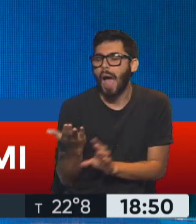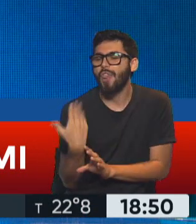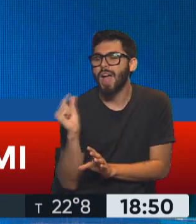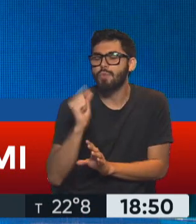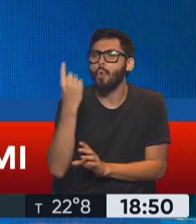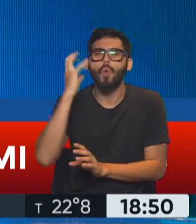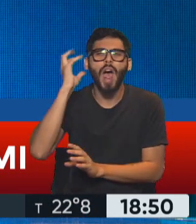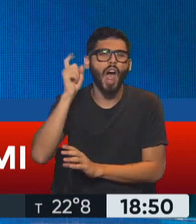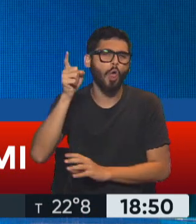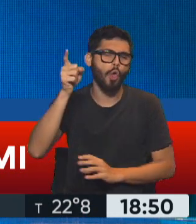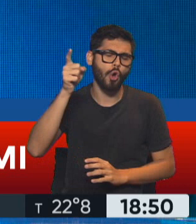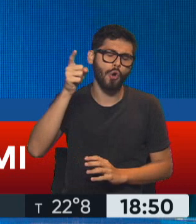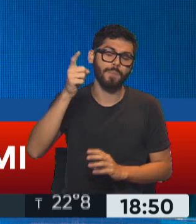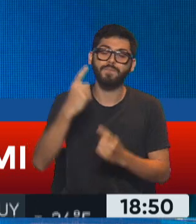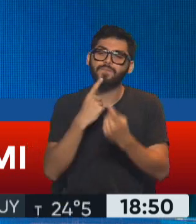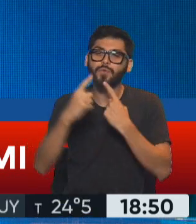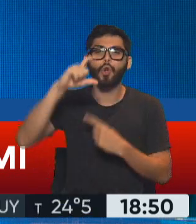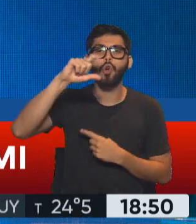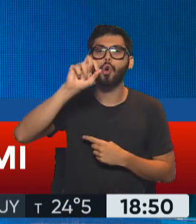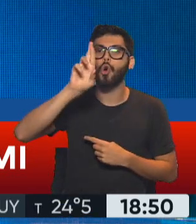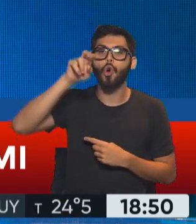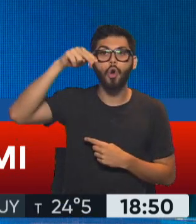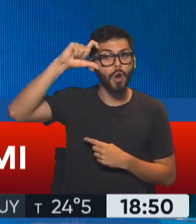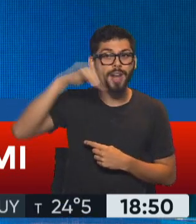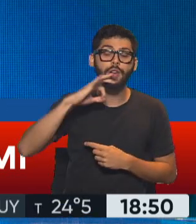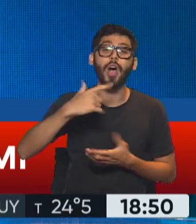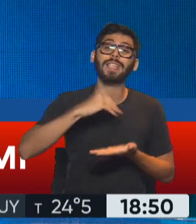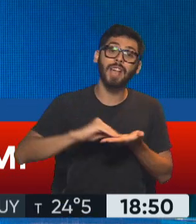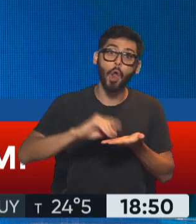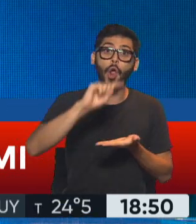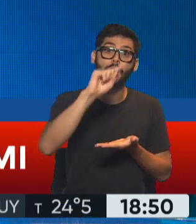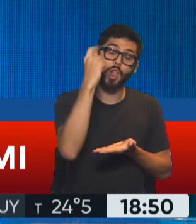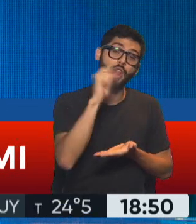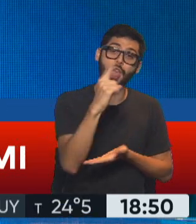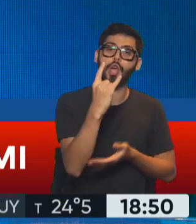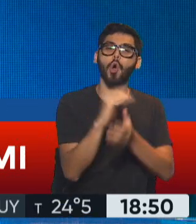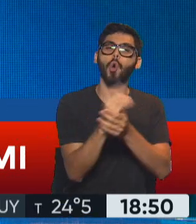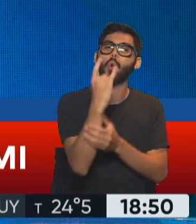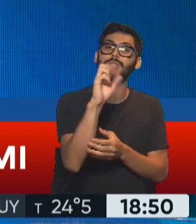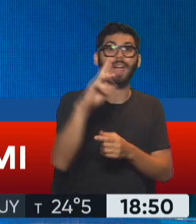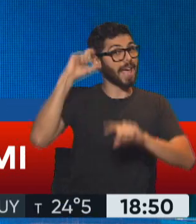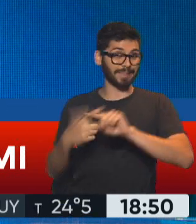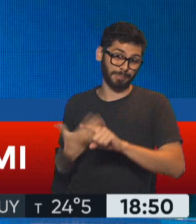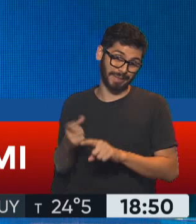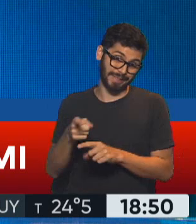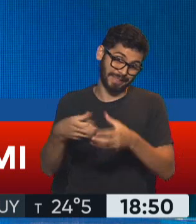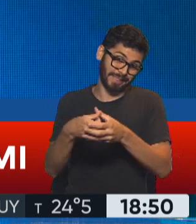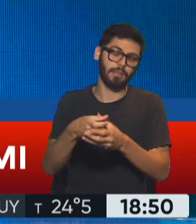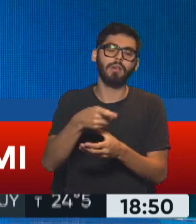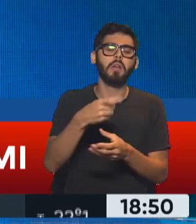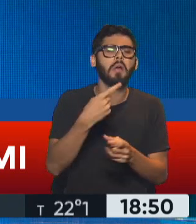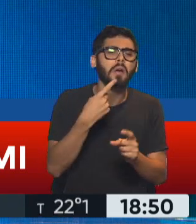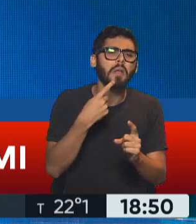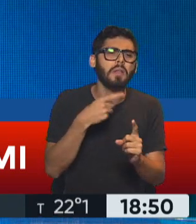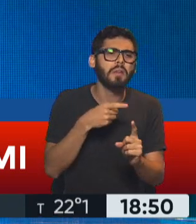una radio. Le fue entrevistado Alfredo Cornejo, senador nacional por la UCR, expresidente de la UCR. Y cuando fue preguntado, cuando le consultaron, como dijo,